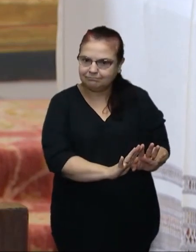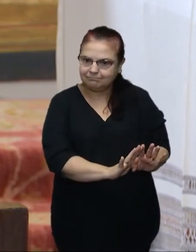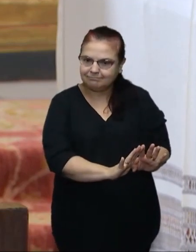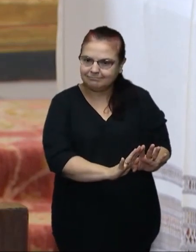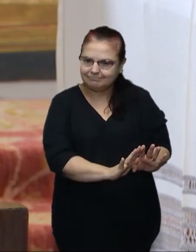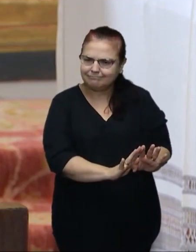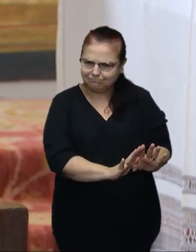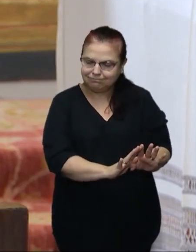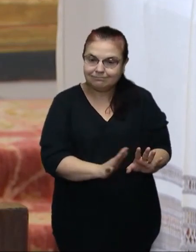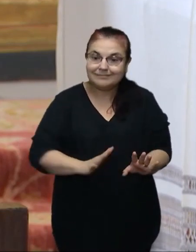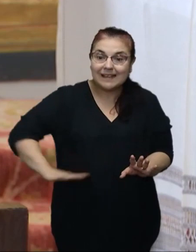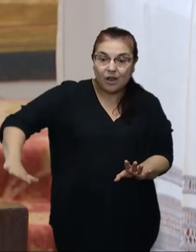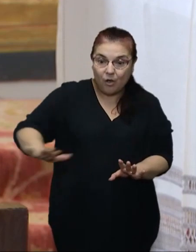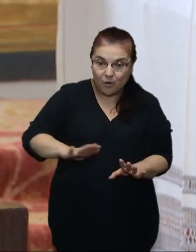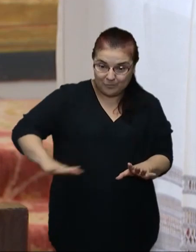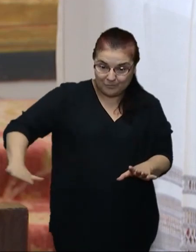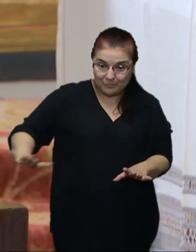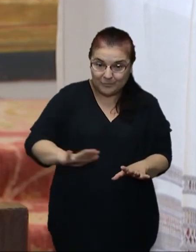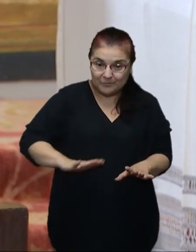el lugar